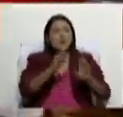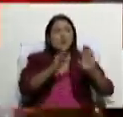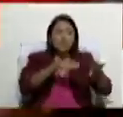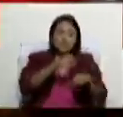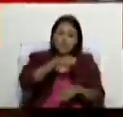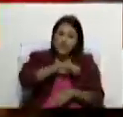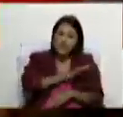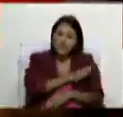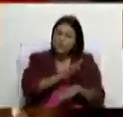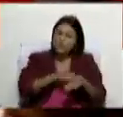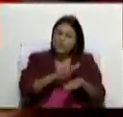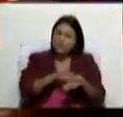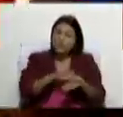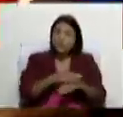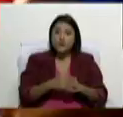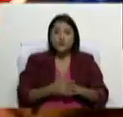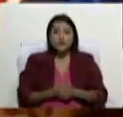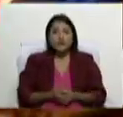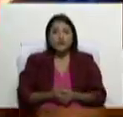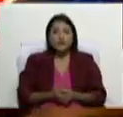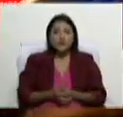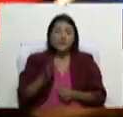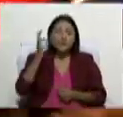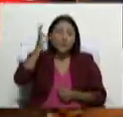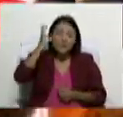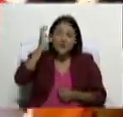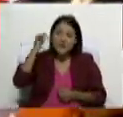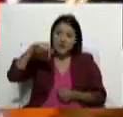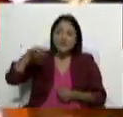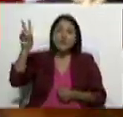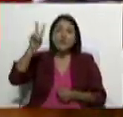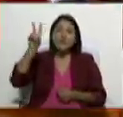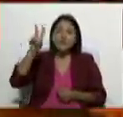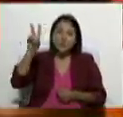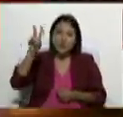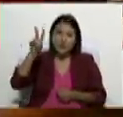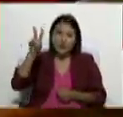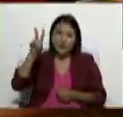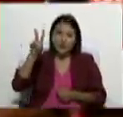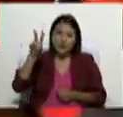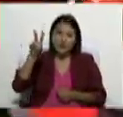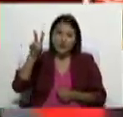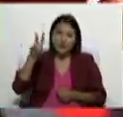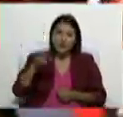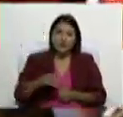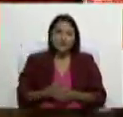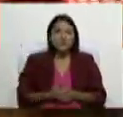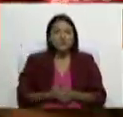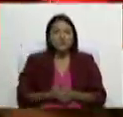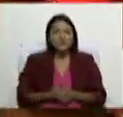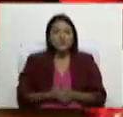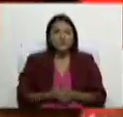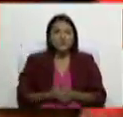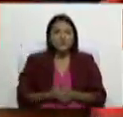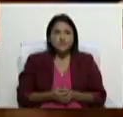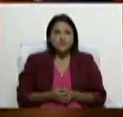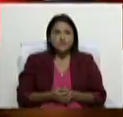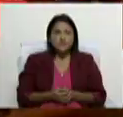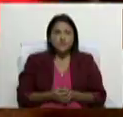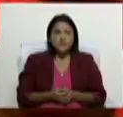palestino. Hoy todas las mujeres de Venezuela se encarnan en todas las madres palestinas que están perdiendo a sus